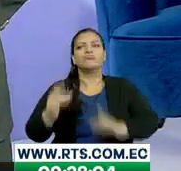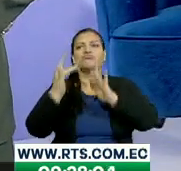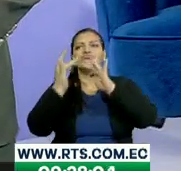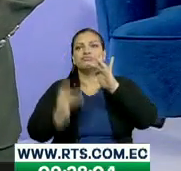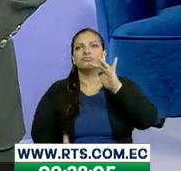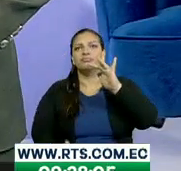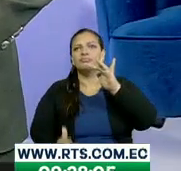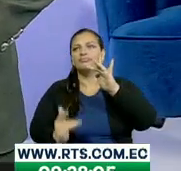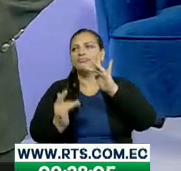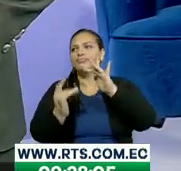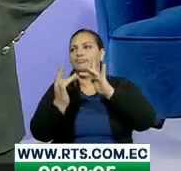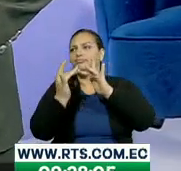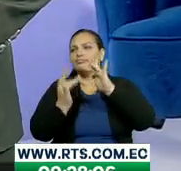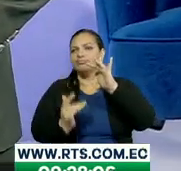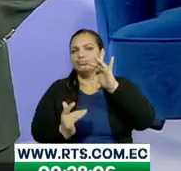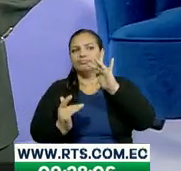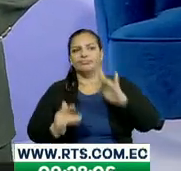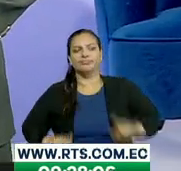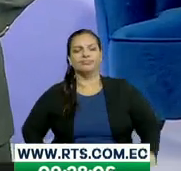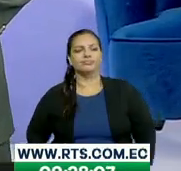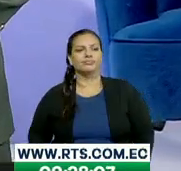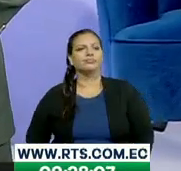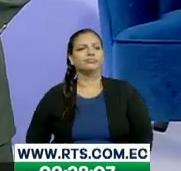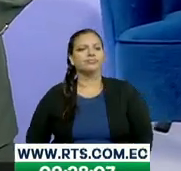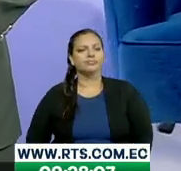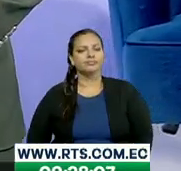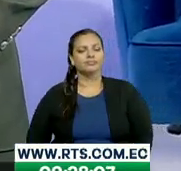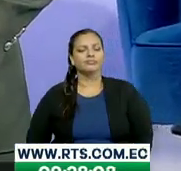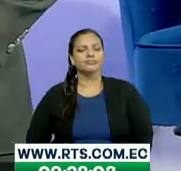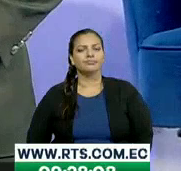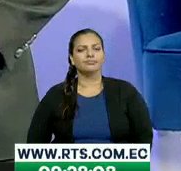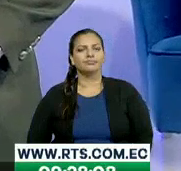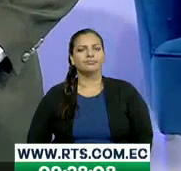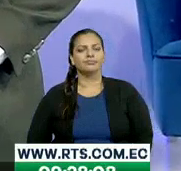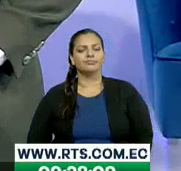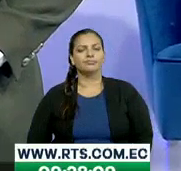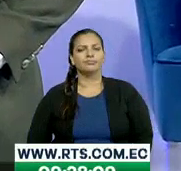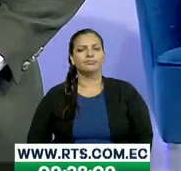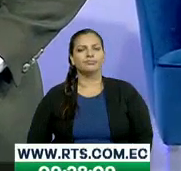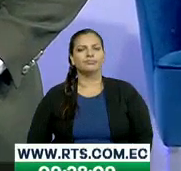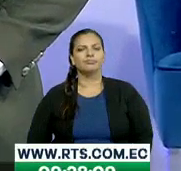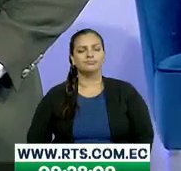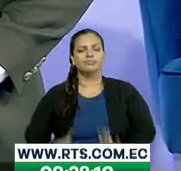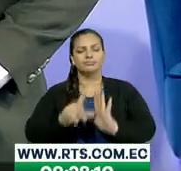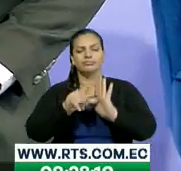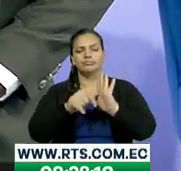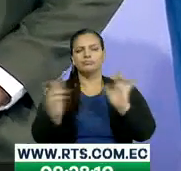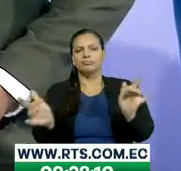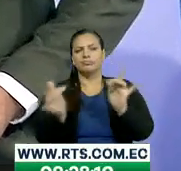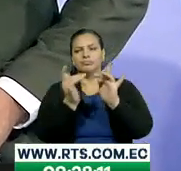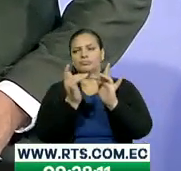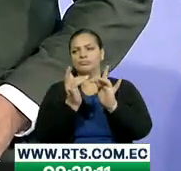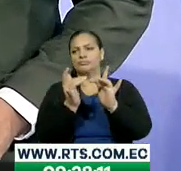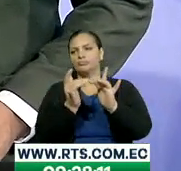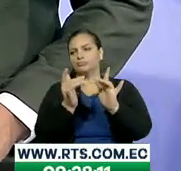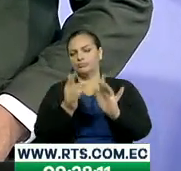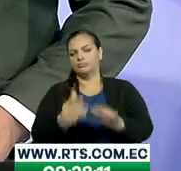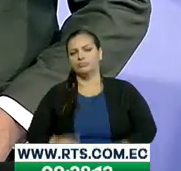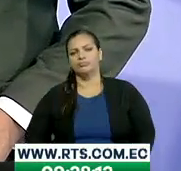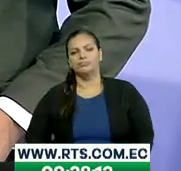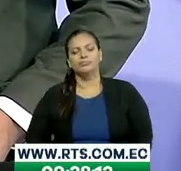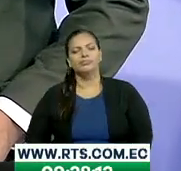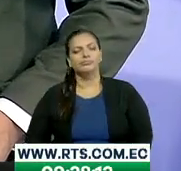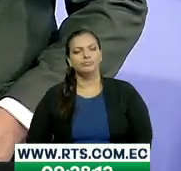Muy bien, hay algún problema de orden técnico que rápidamente vamos a estar en contacto. Después, más adelante, vamos a estar ahí con nuestro